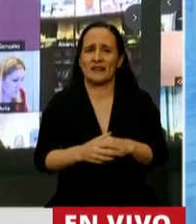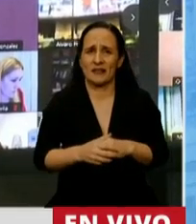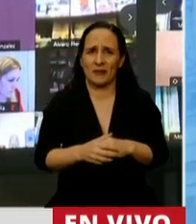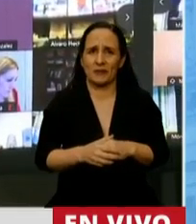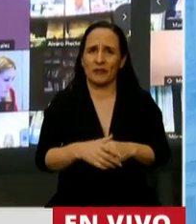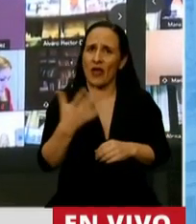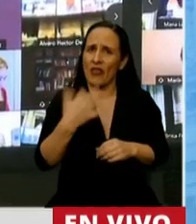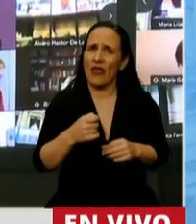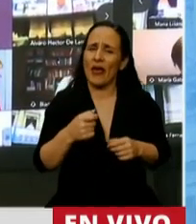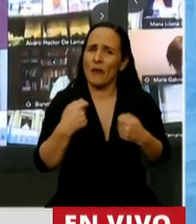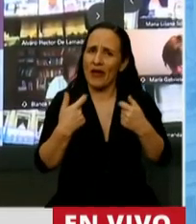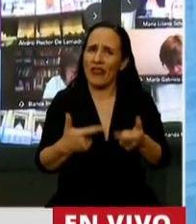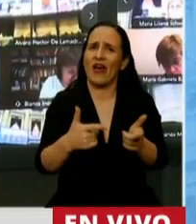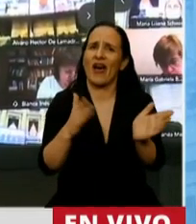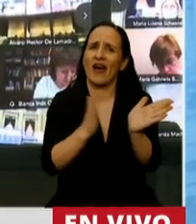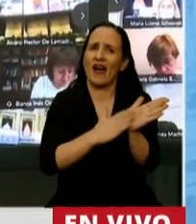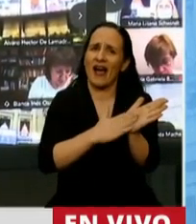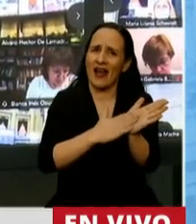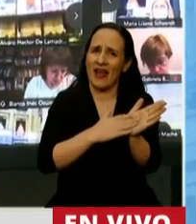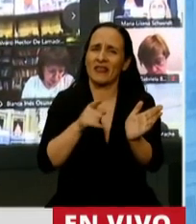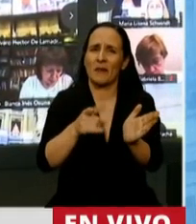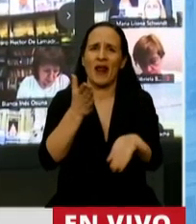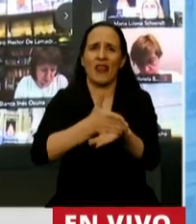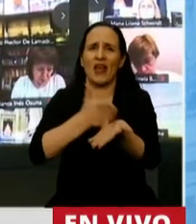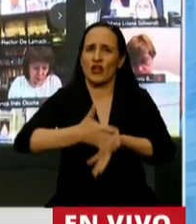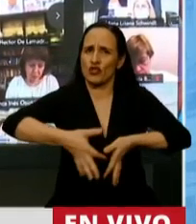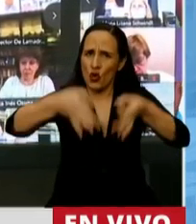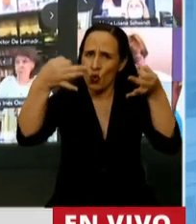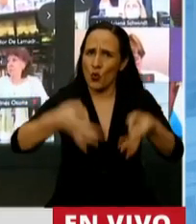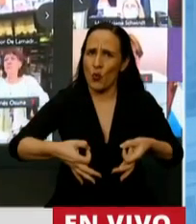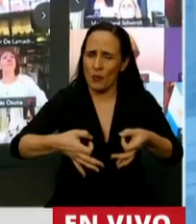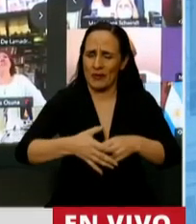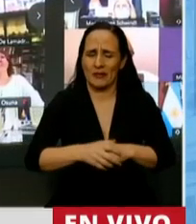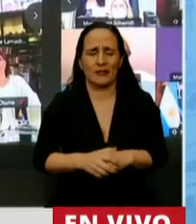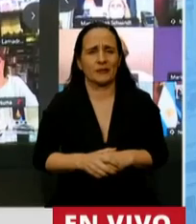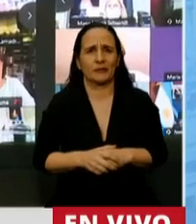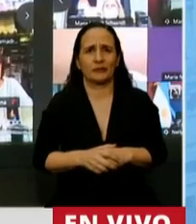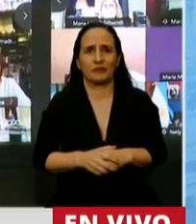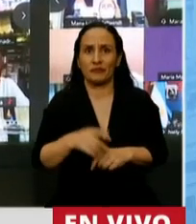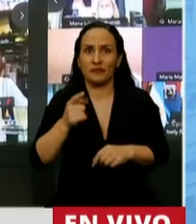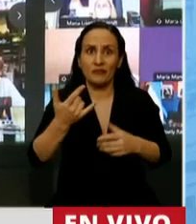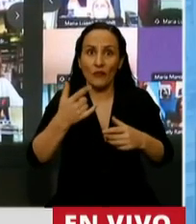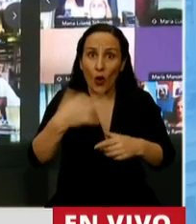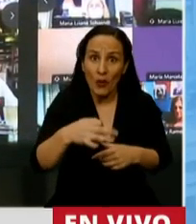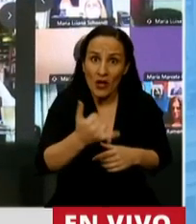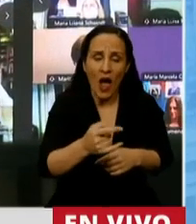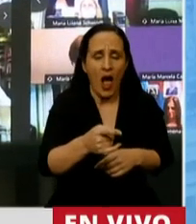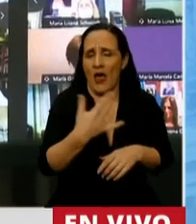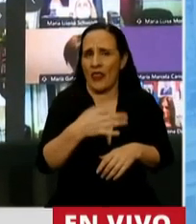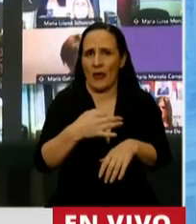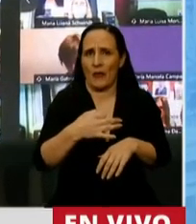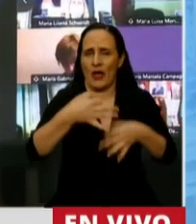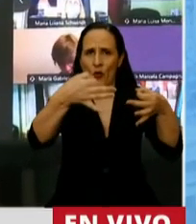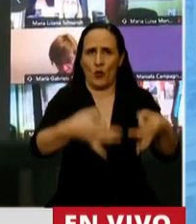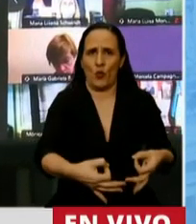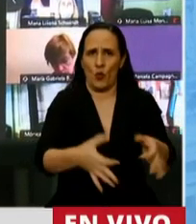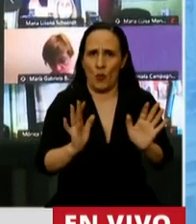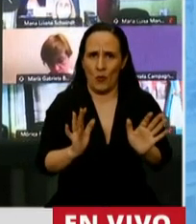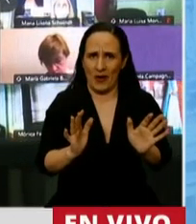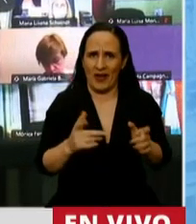que tanto el Estado como la actividad privada debe contribuir a crear las condiciones necesarias para que